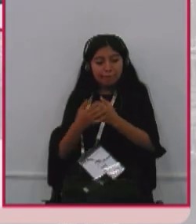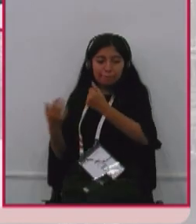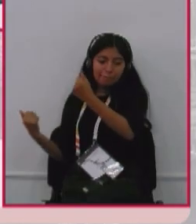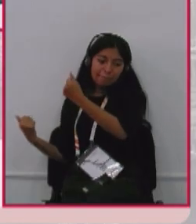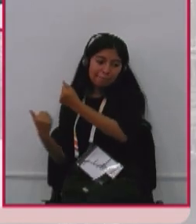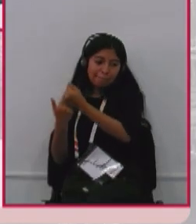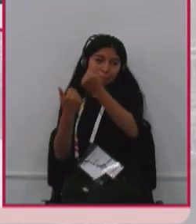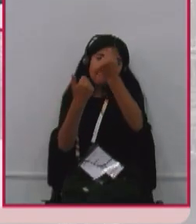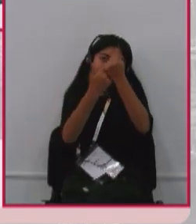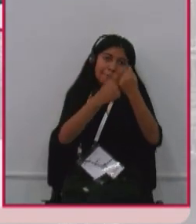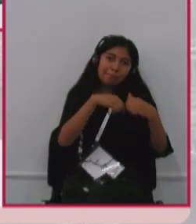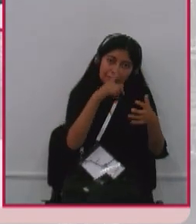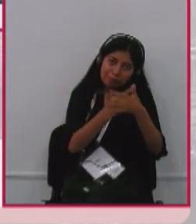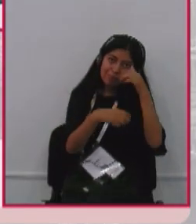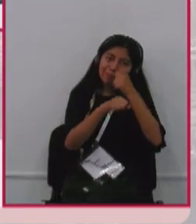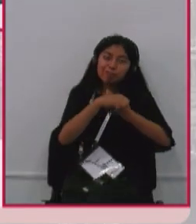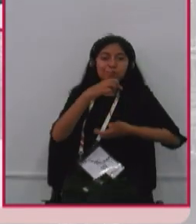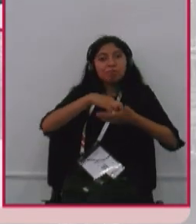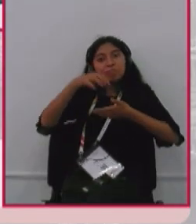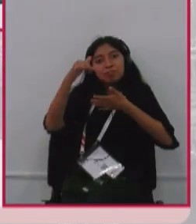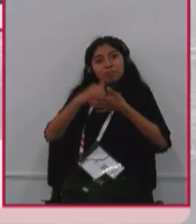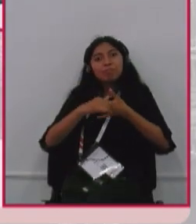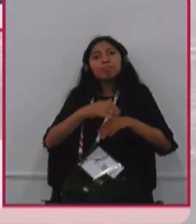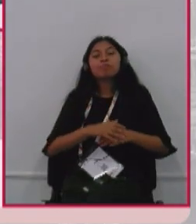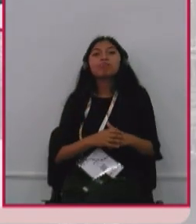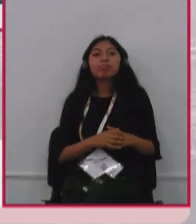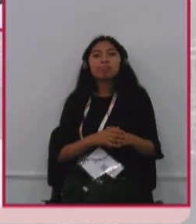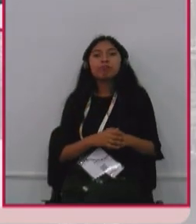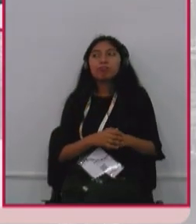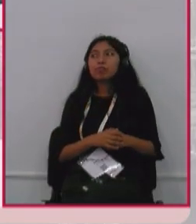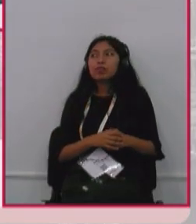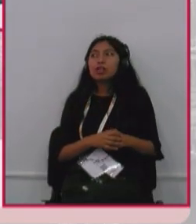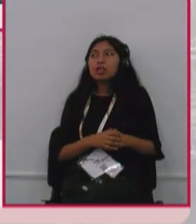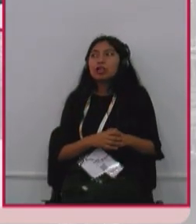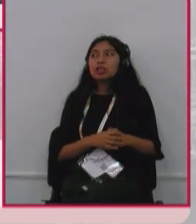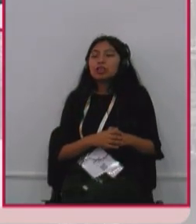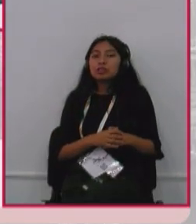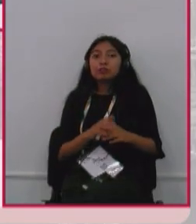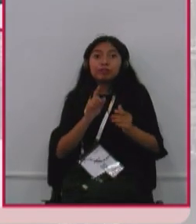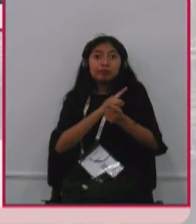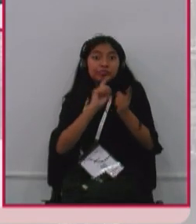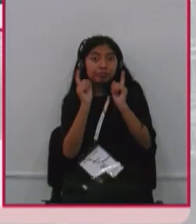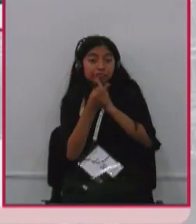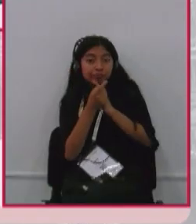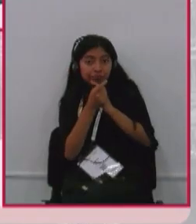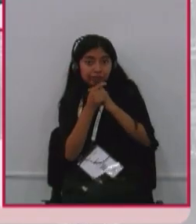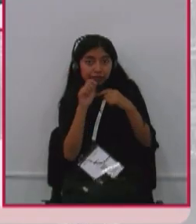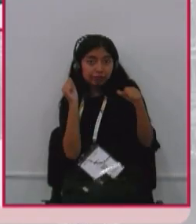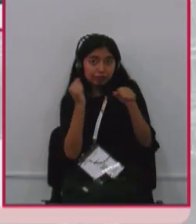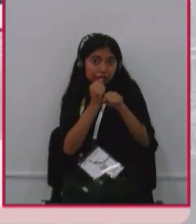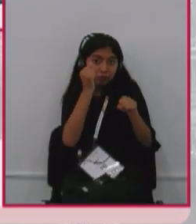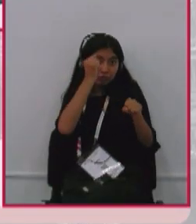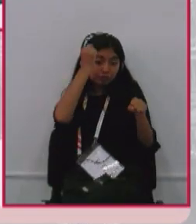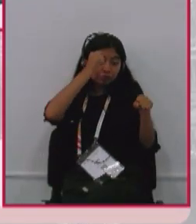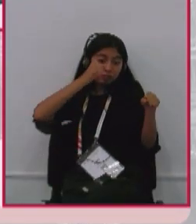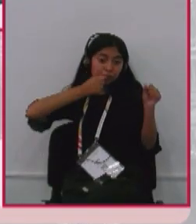colaboraron, confiaron en hacer este cambio de paradigma, y bueno, lograron los resultados que